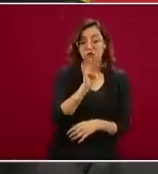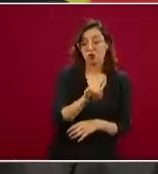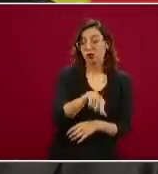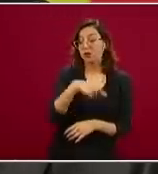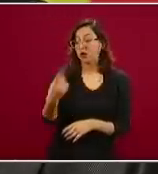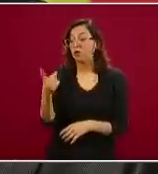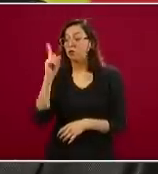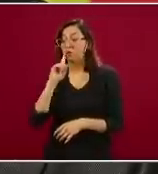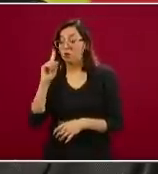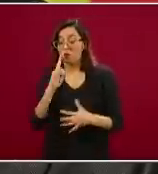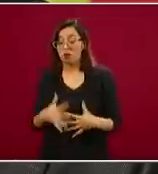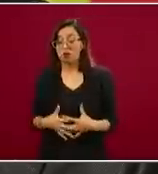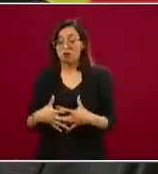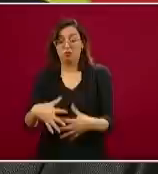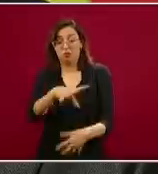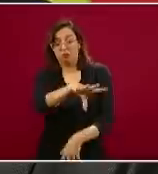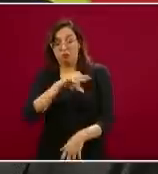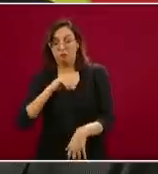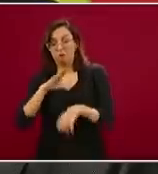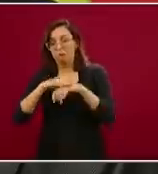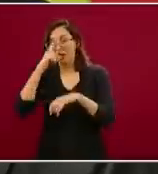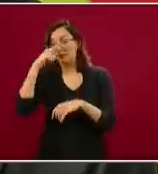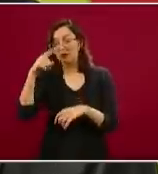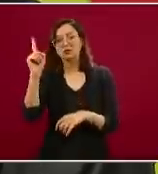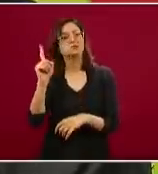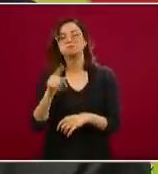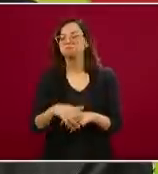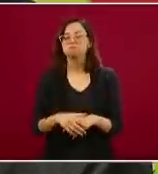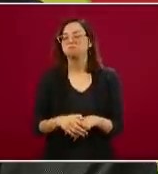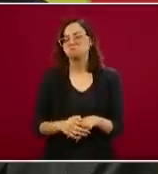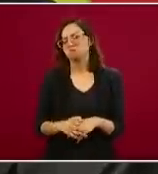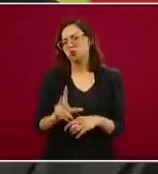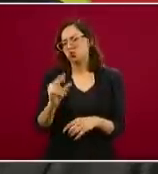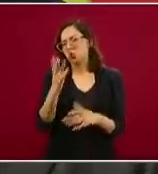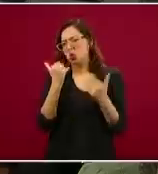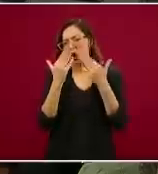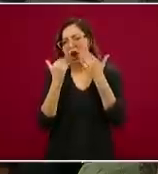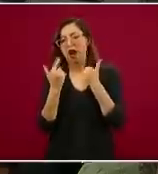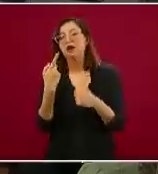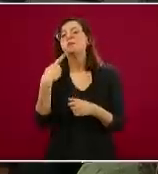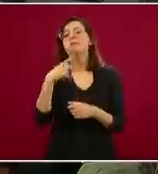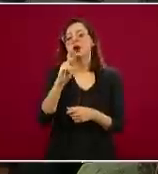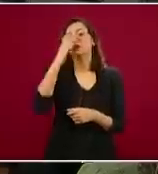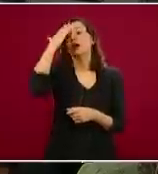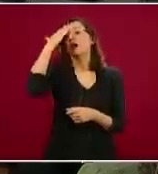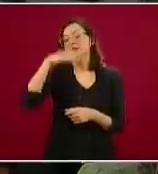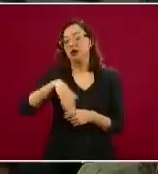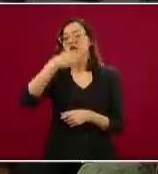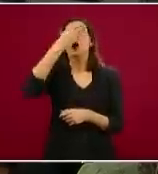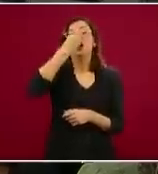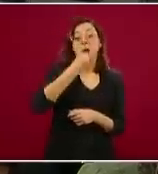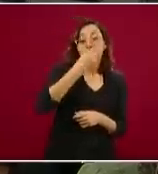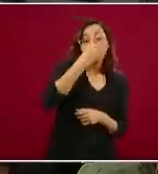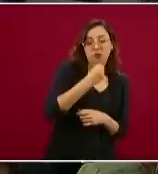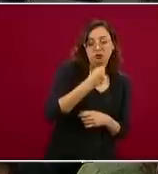que las mujeres embarazadas tienen mayor riesgo, pero conocemos ampliamente que la influenza